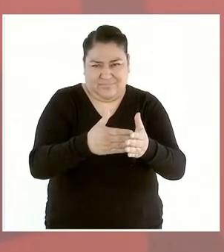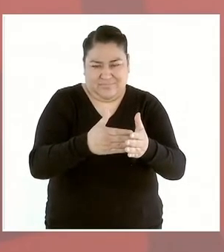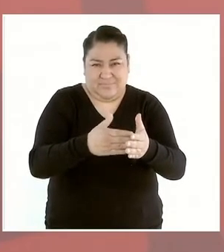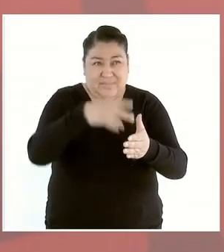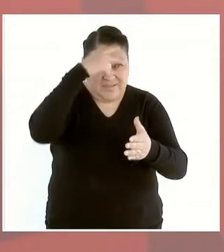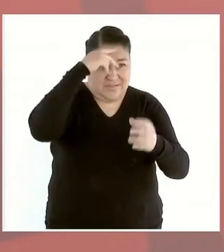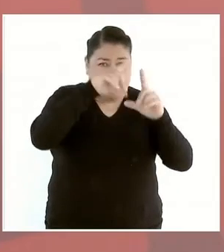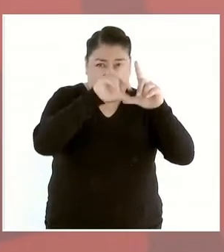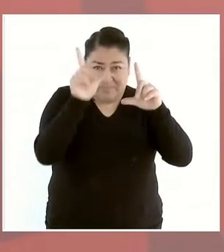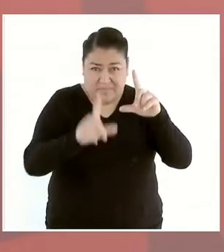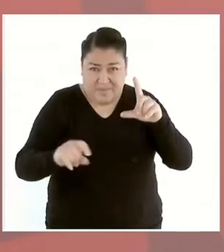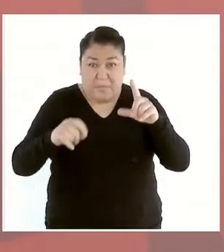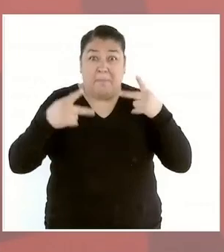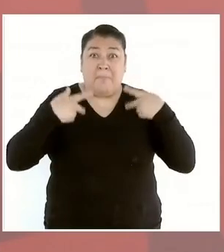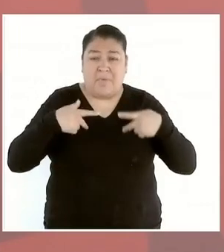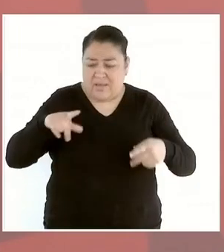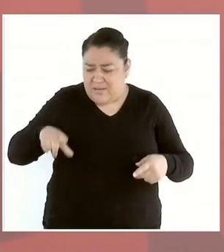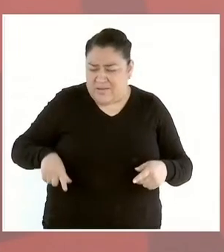del gobierno